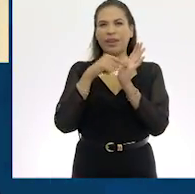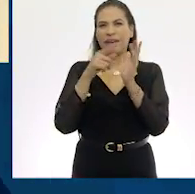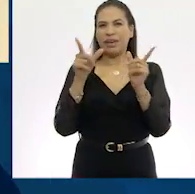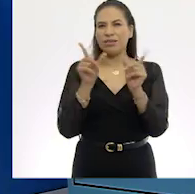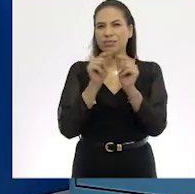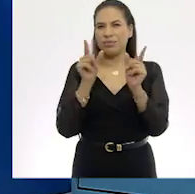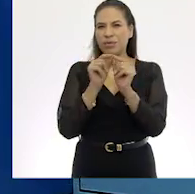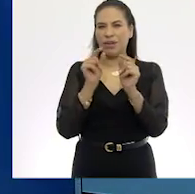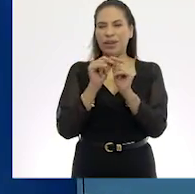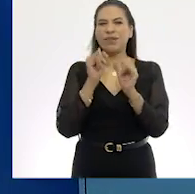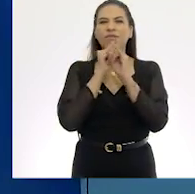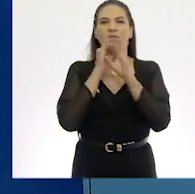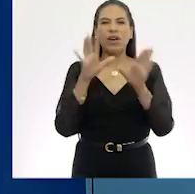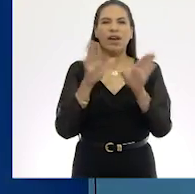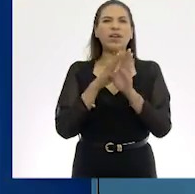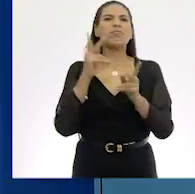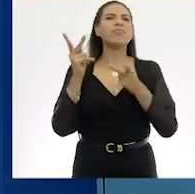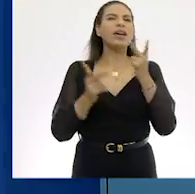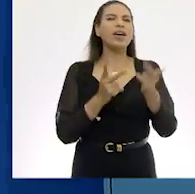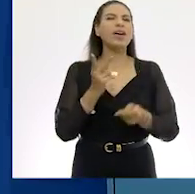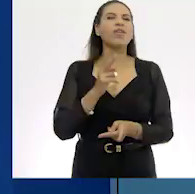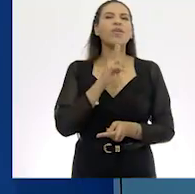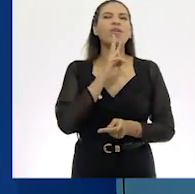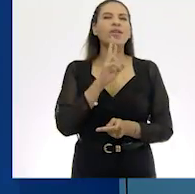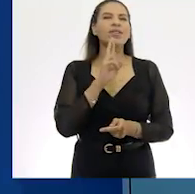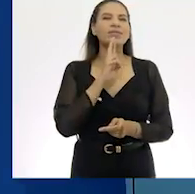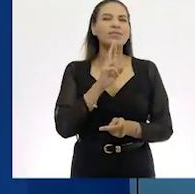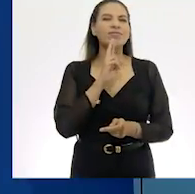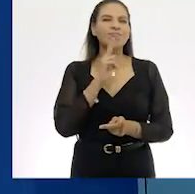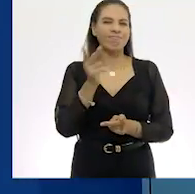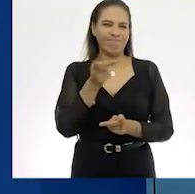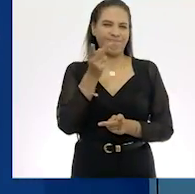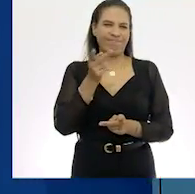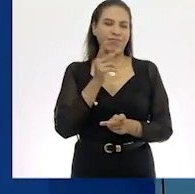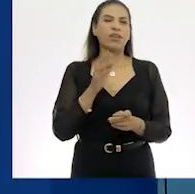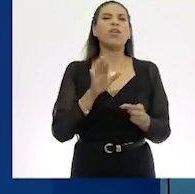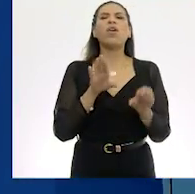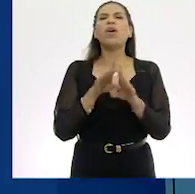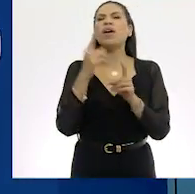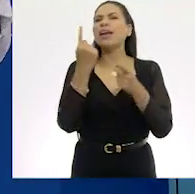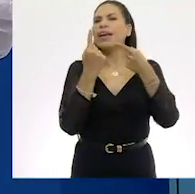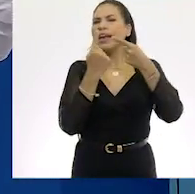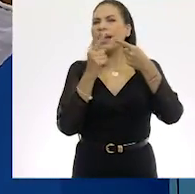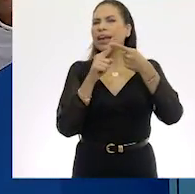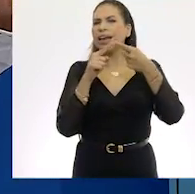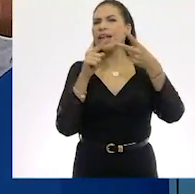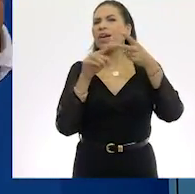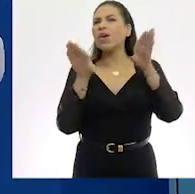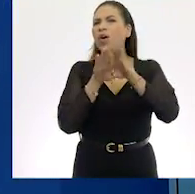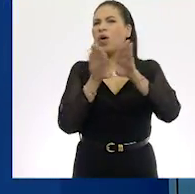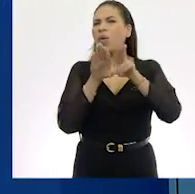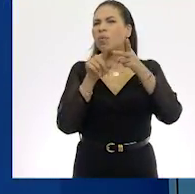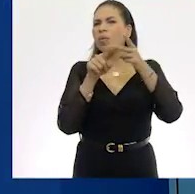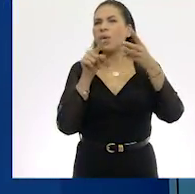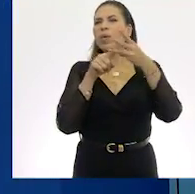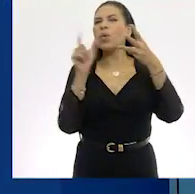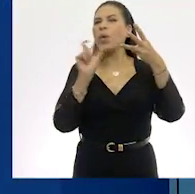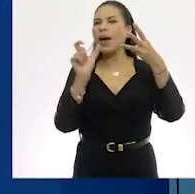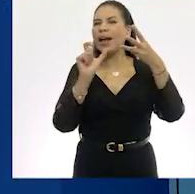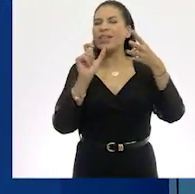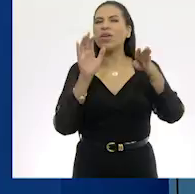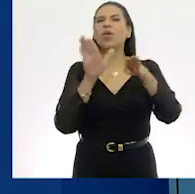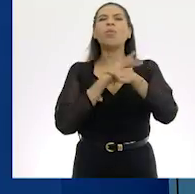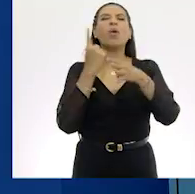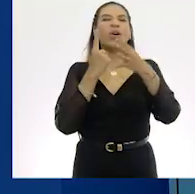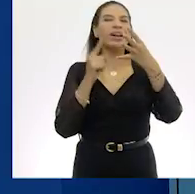resumen responde a algunas preguntas. ¿Qué? ¿Cómo? ¿Cuándo? ¿Por